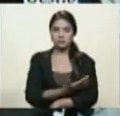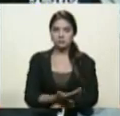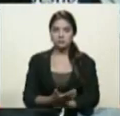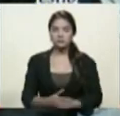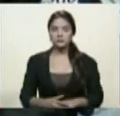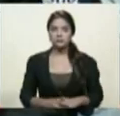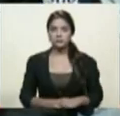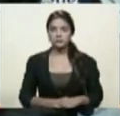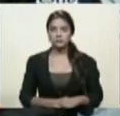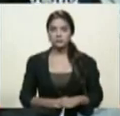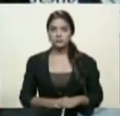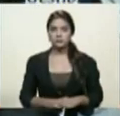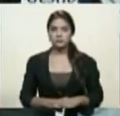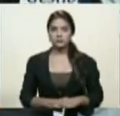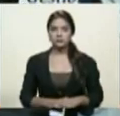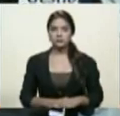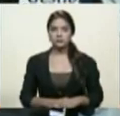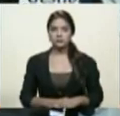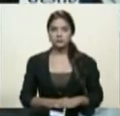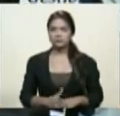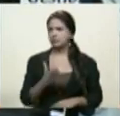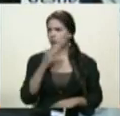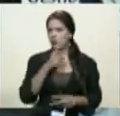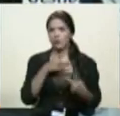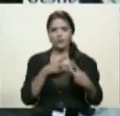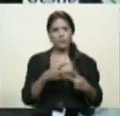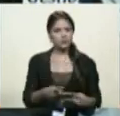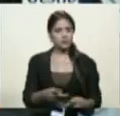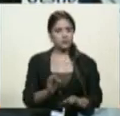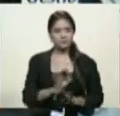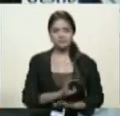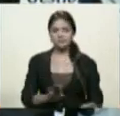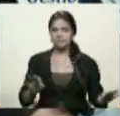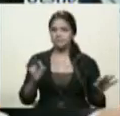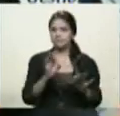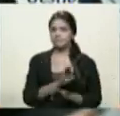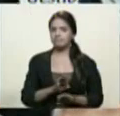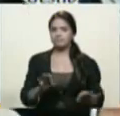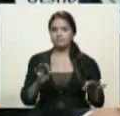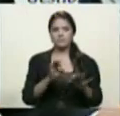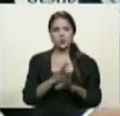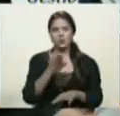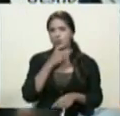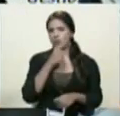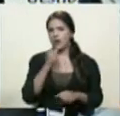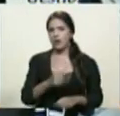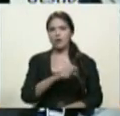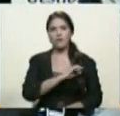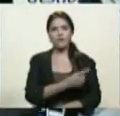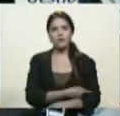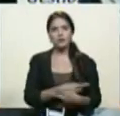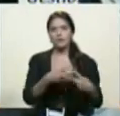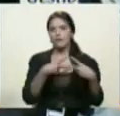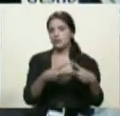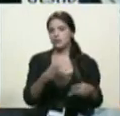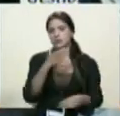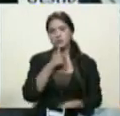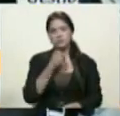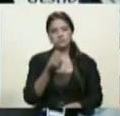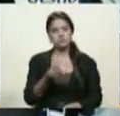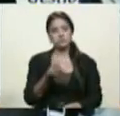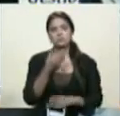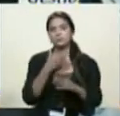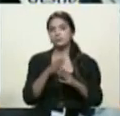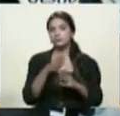tuvo voluntad no tuvieron ni la fuerza ni la voluntad obviamente a